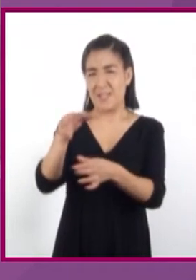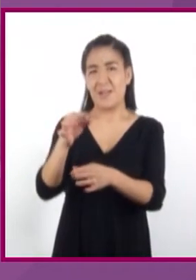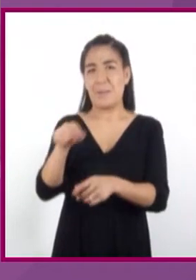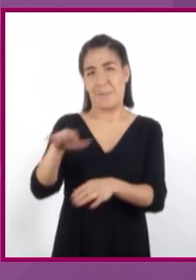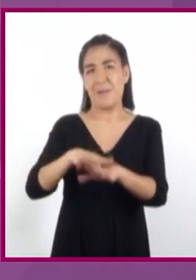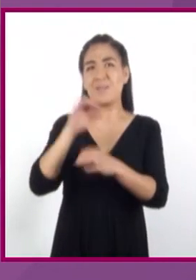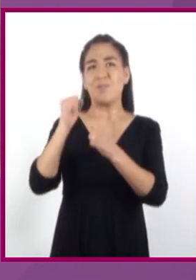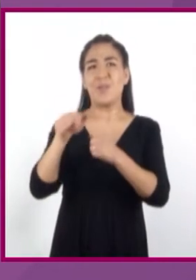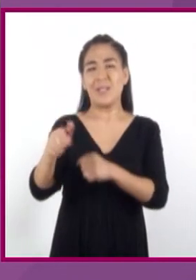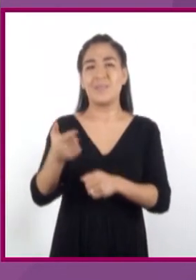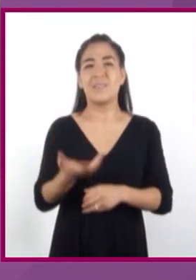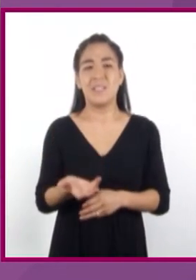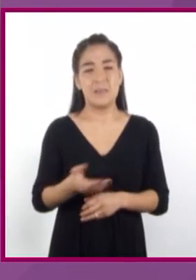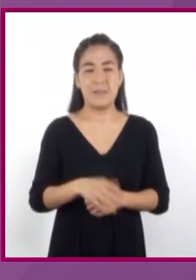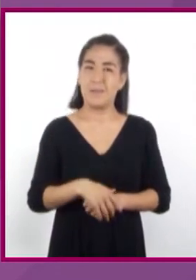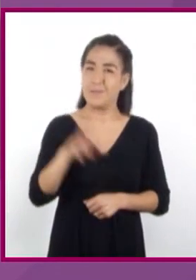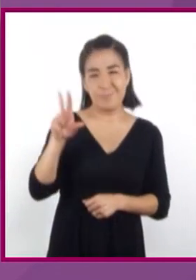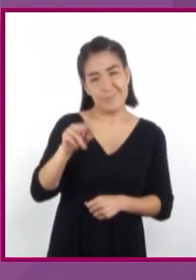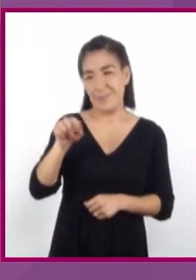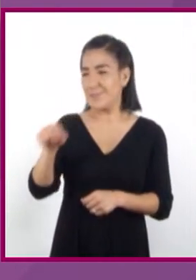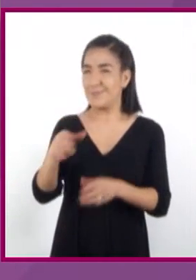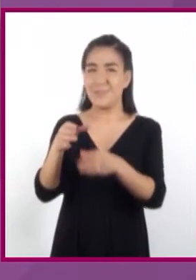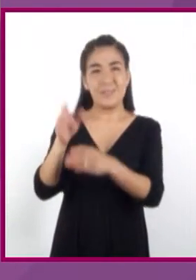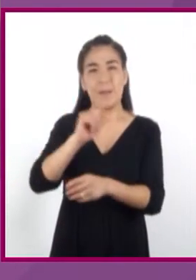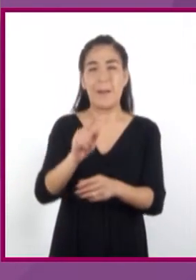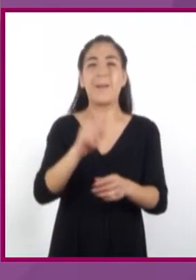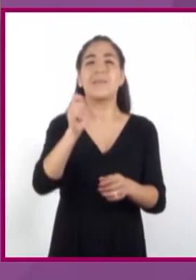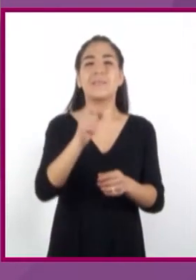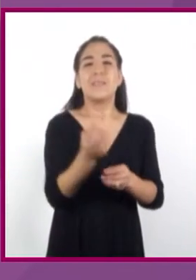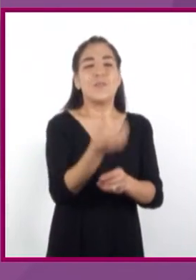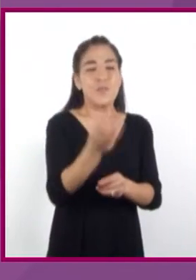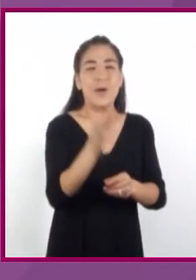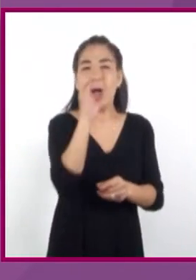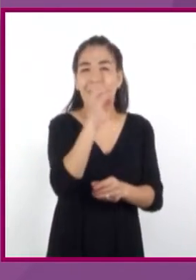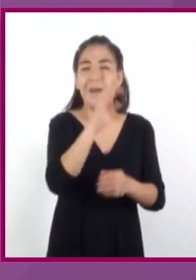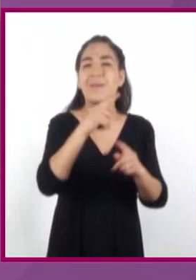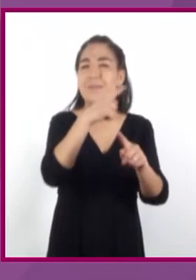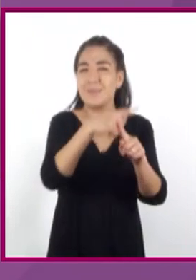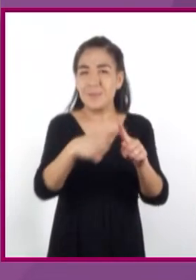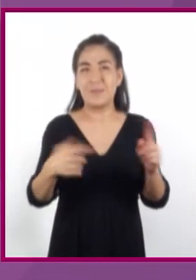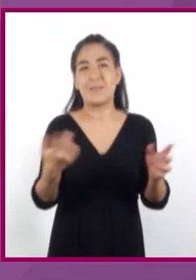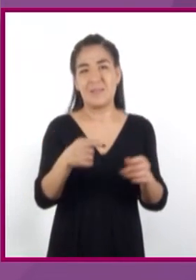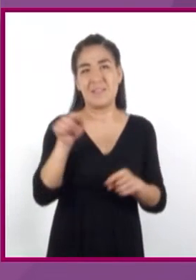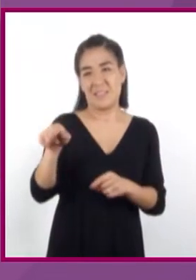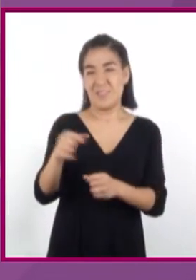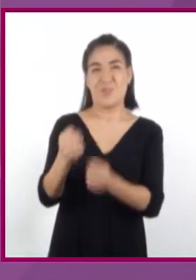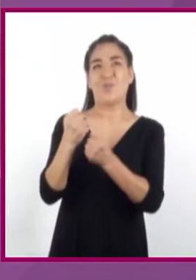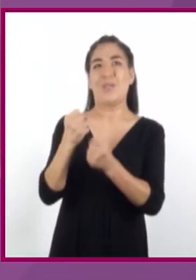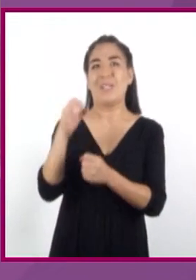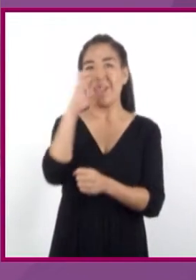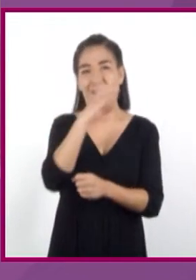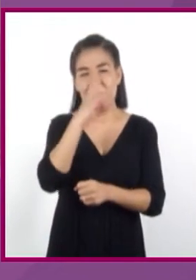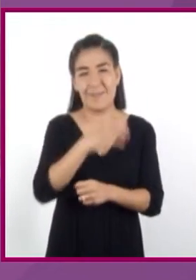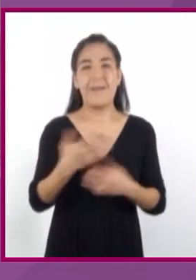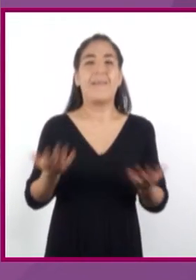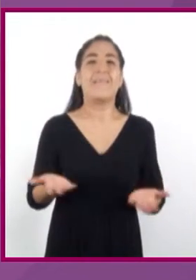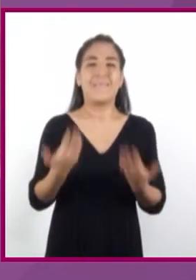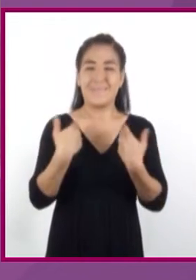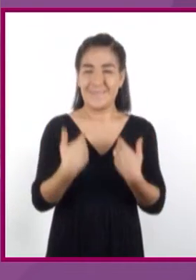potente, ¿por qué no? No, necesitamos una transmisión moderada de calor, ya que el mechero es muy intenso. Ah,